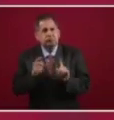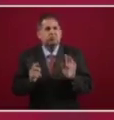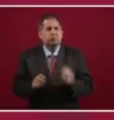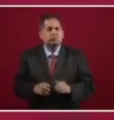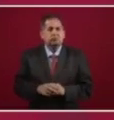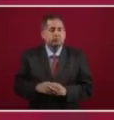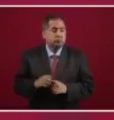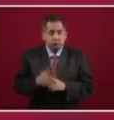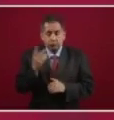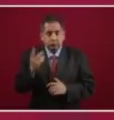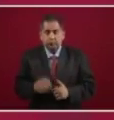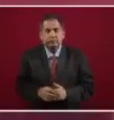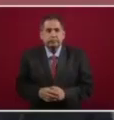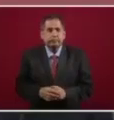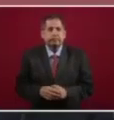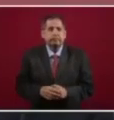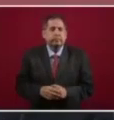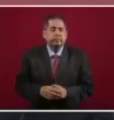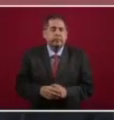porque